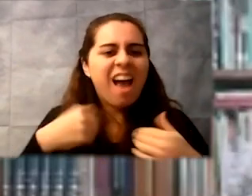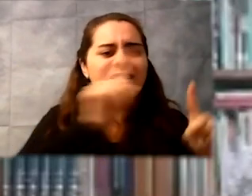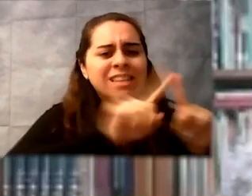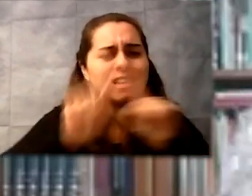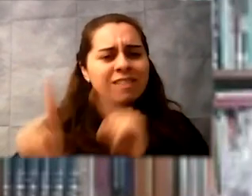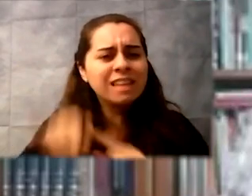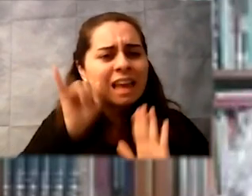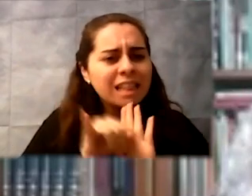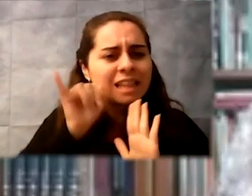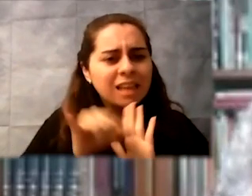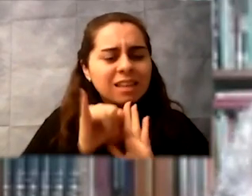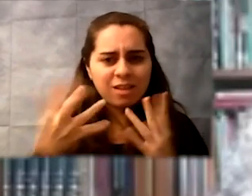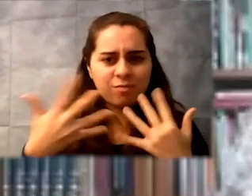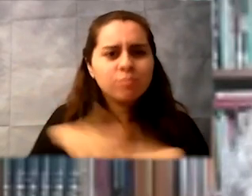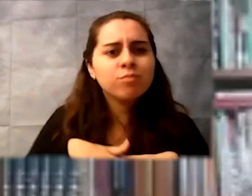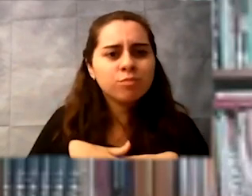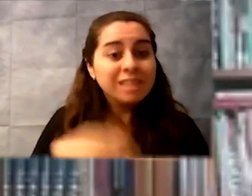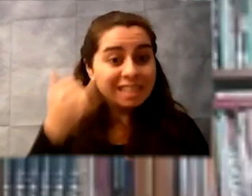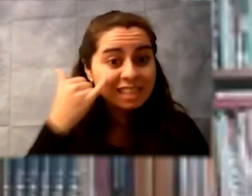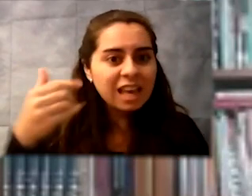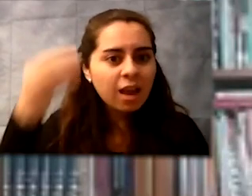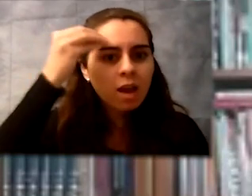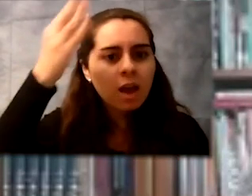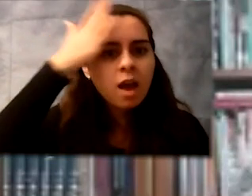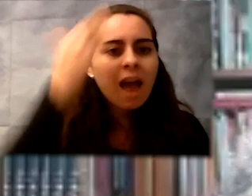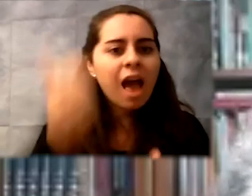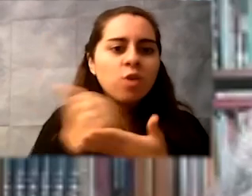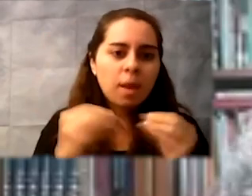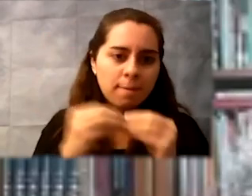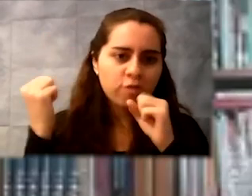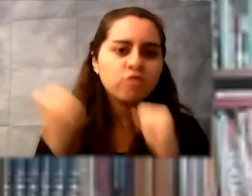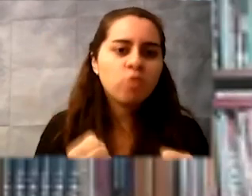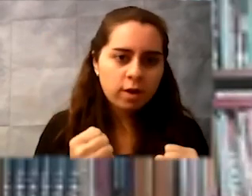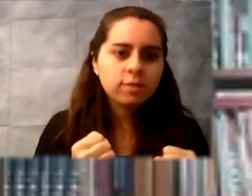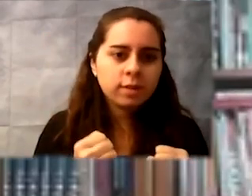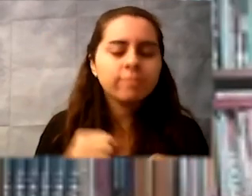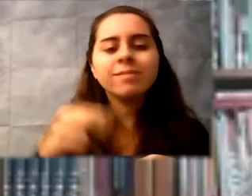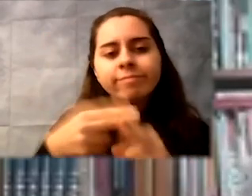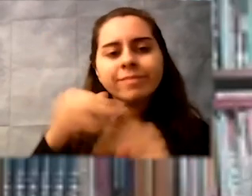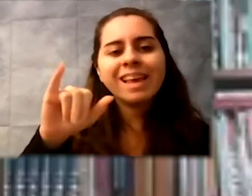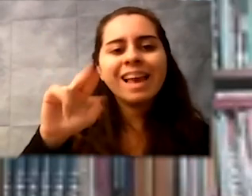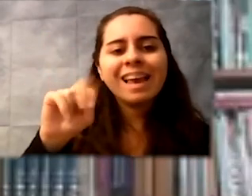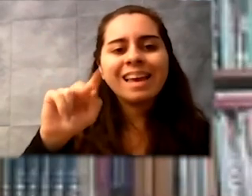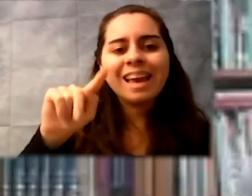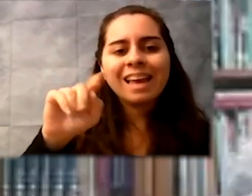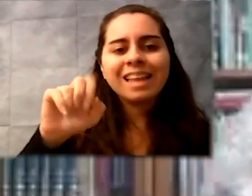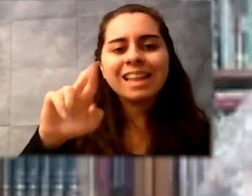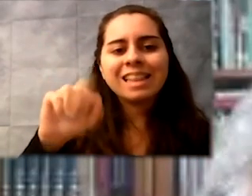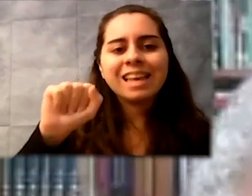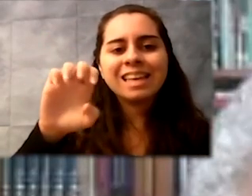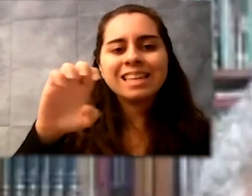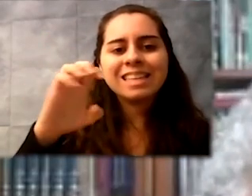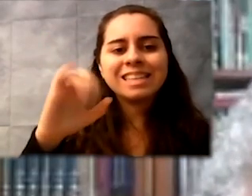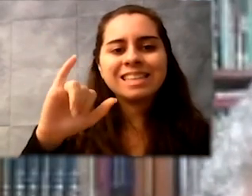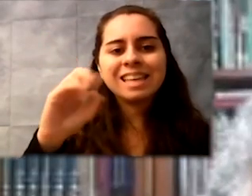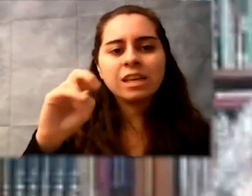país, entonces yo creo que avanzamos en mucha más fortaleza. Yo siempre hablo desde todas las intersecciones, porque siempre he hablado como una mujer negra,